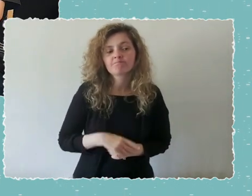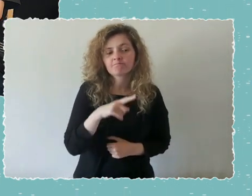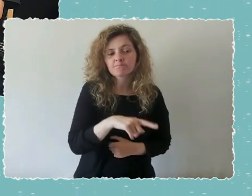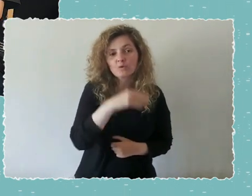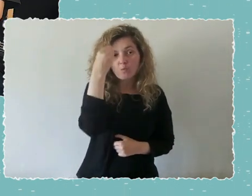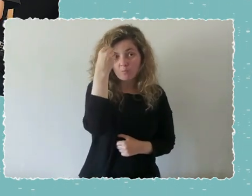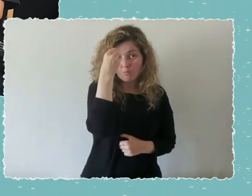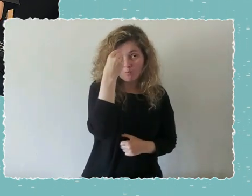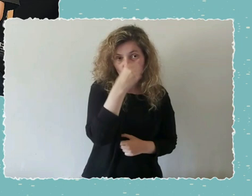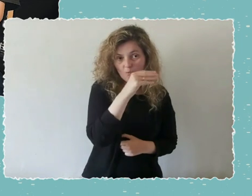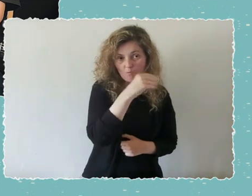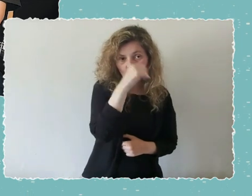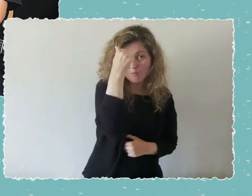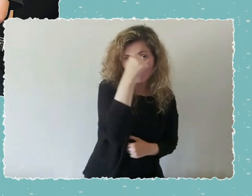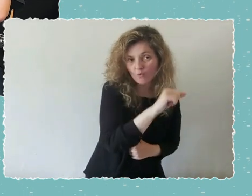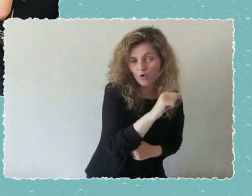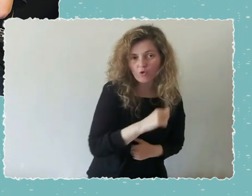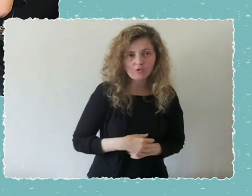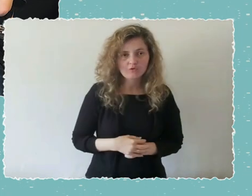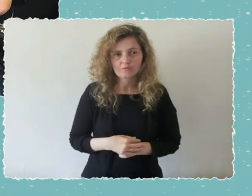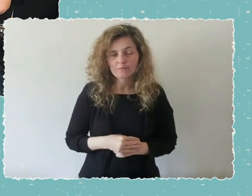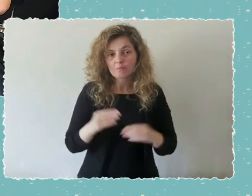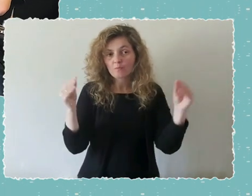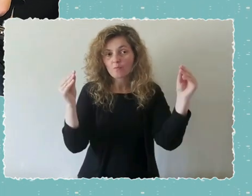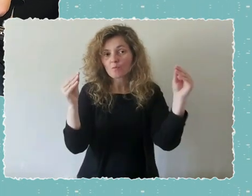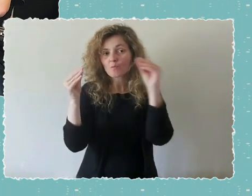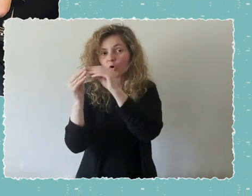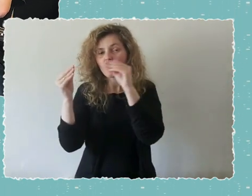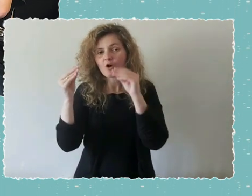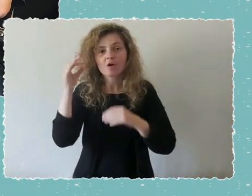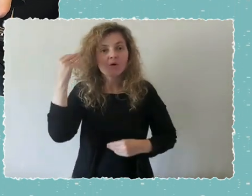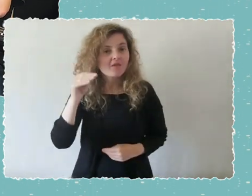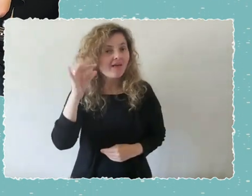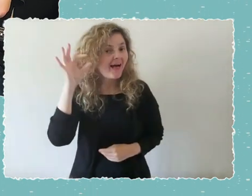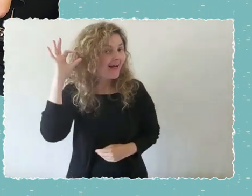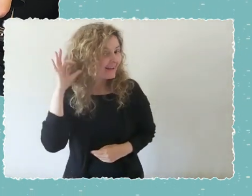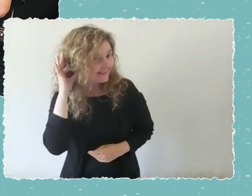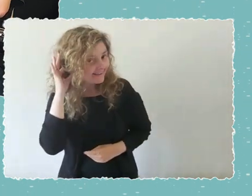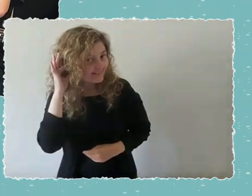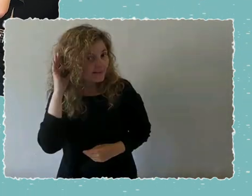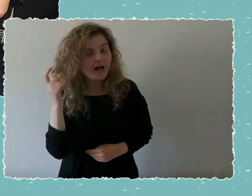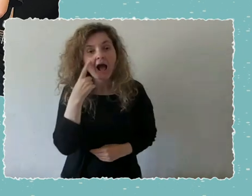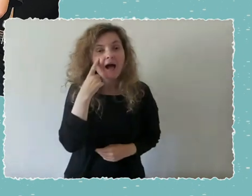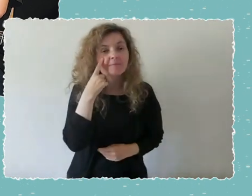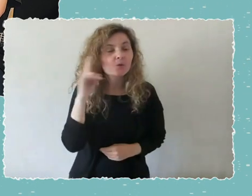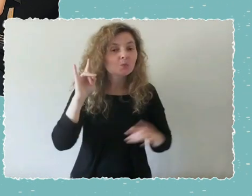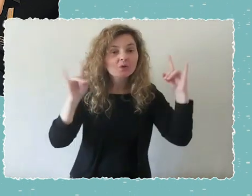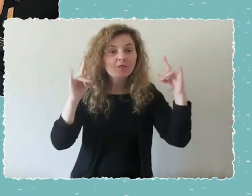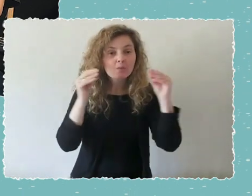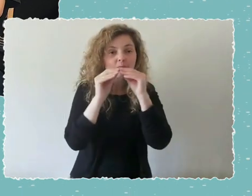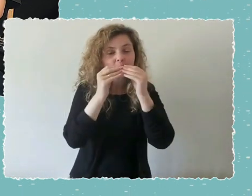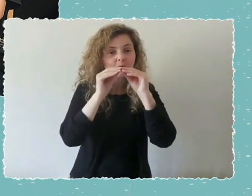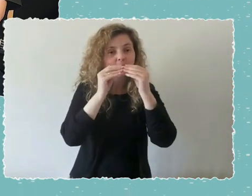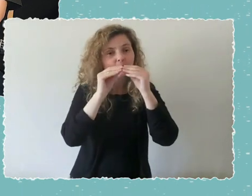Este é o mozo que bicou a moza. A ver, ruido de bico, ruido de